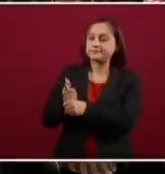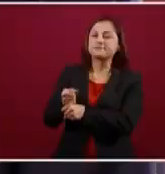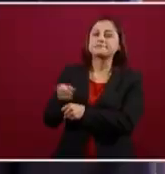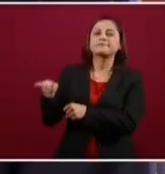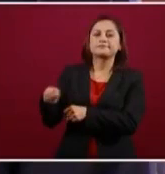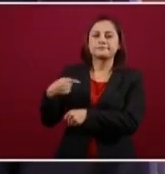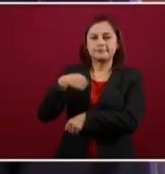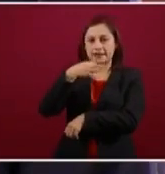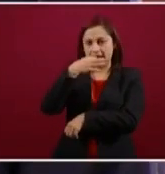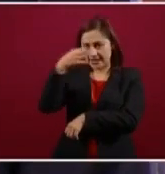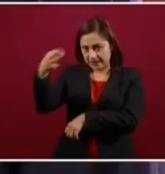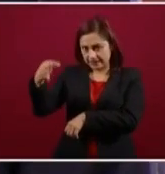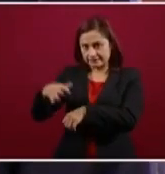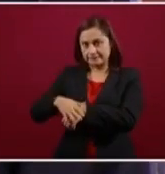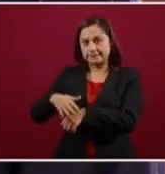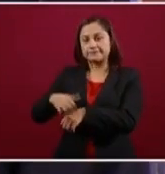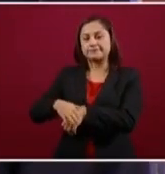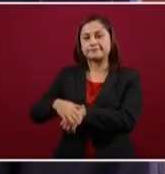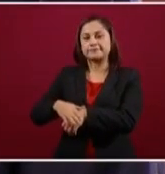Ya lo hemos hecho.